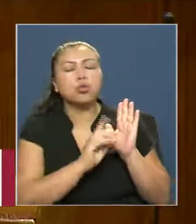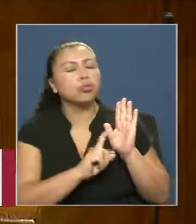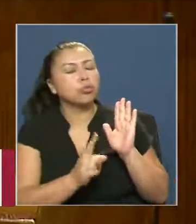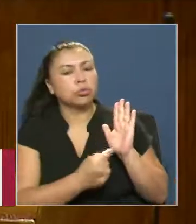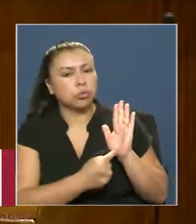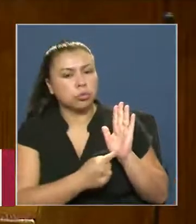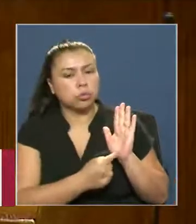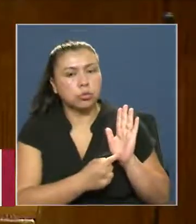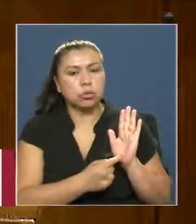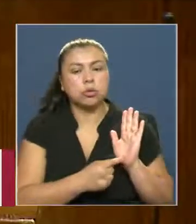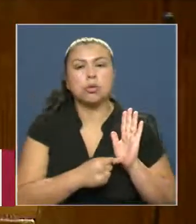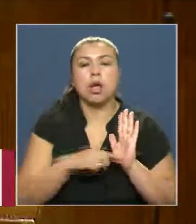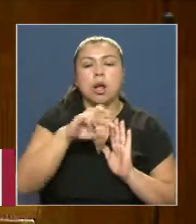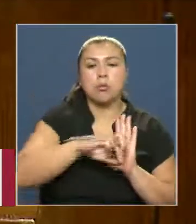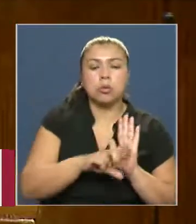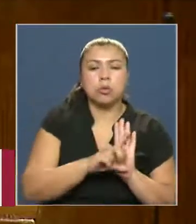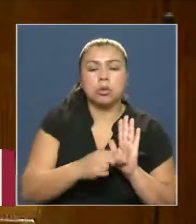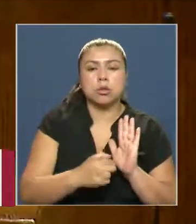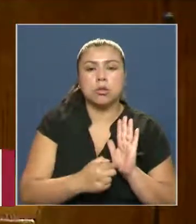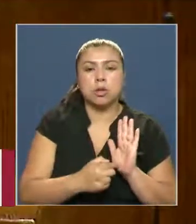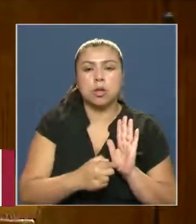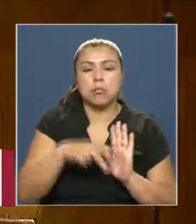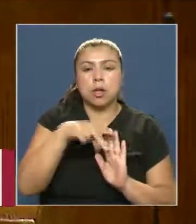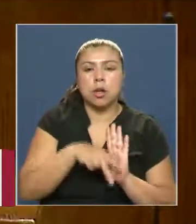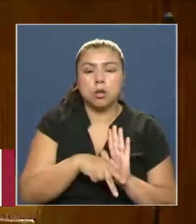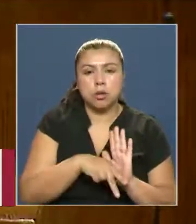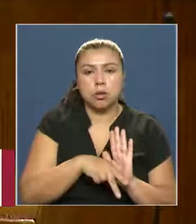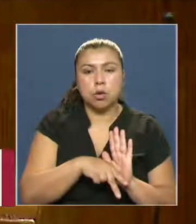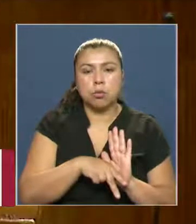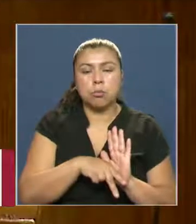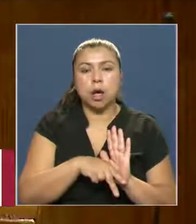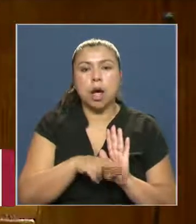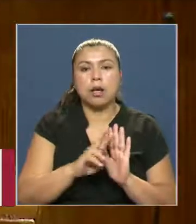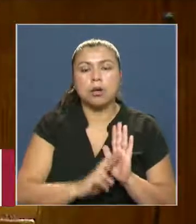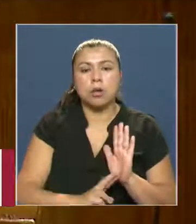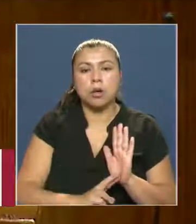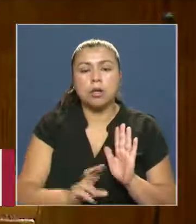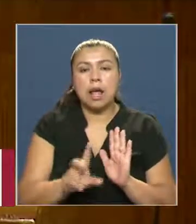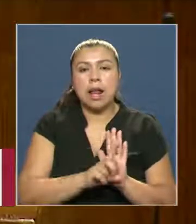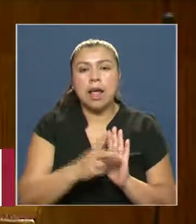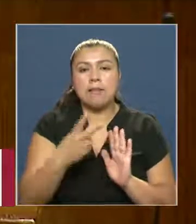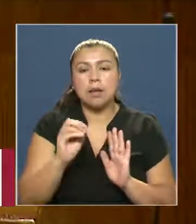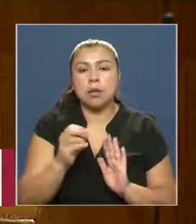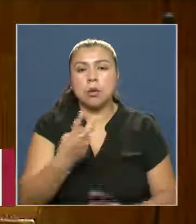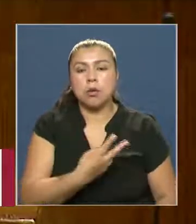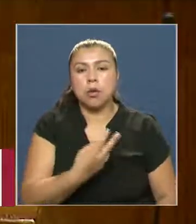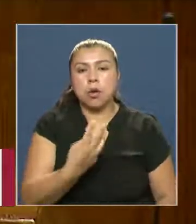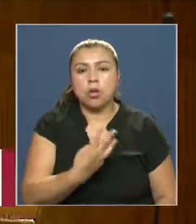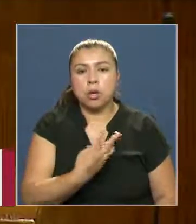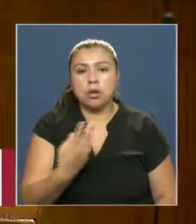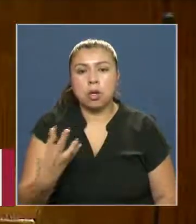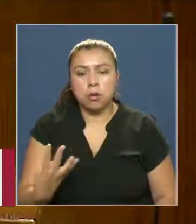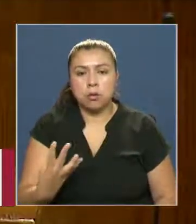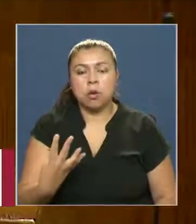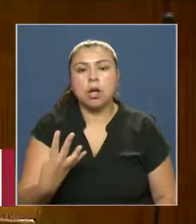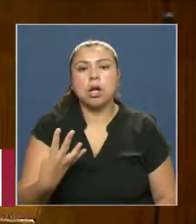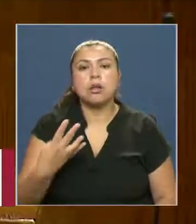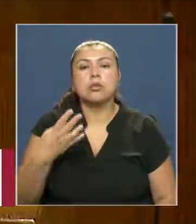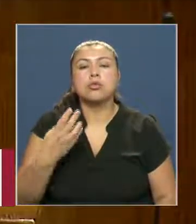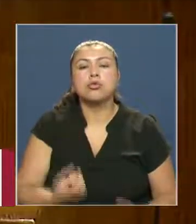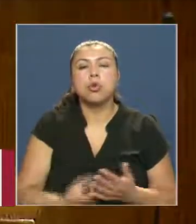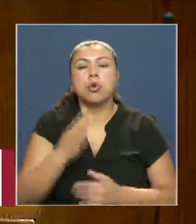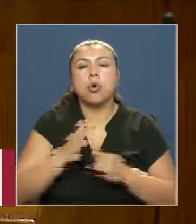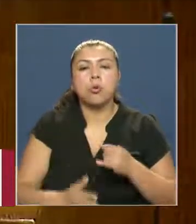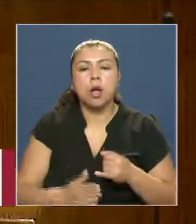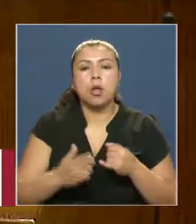El proyecto también se extiende la vigencia de la normativa excepcional de regularización contemplada en la Ley 20.234, estableciendo un nuevo plazo a